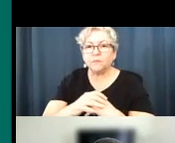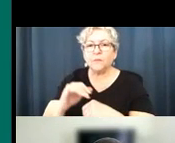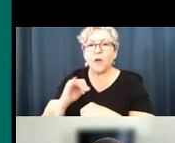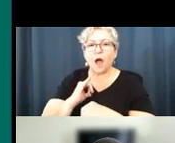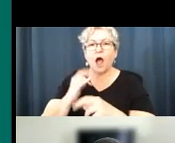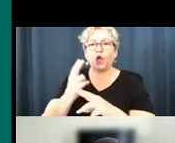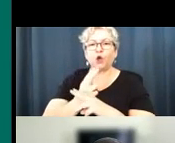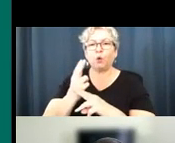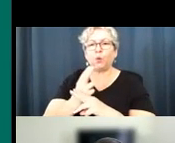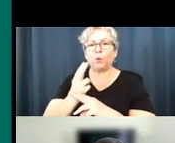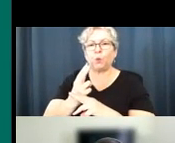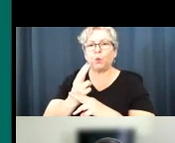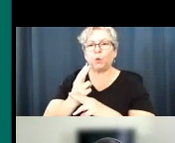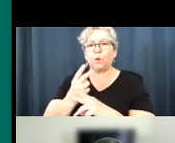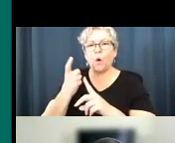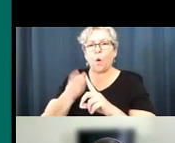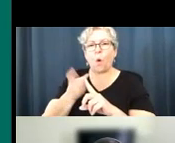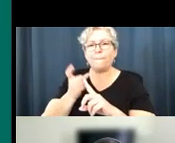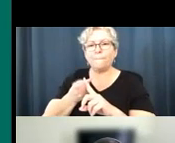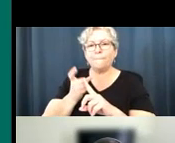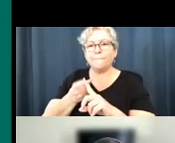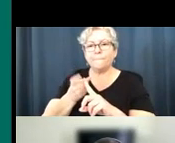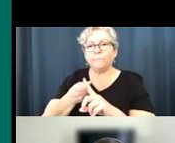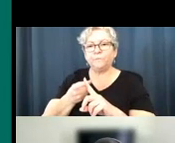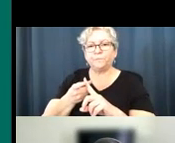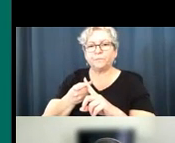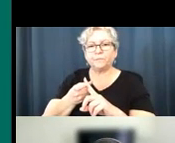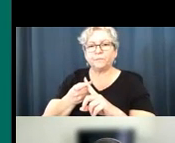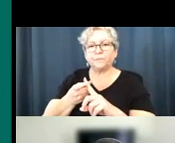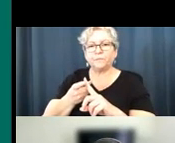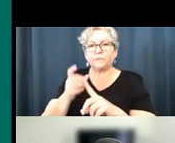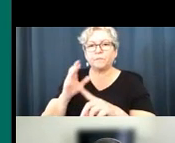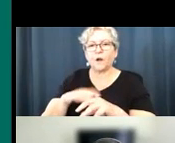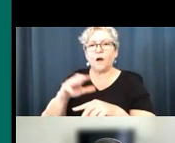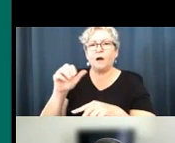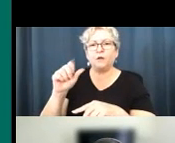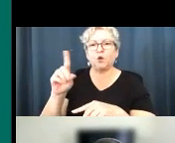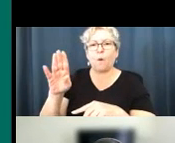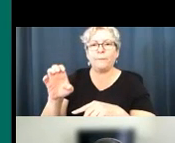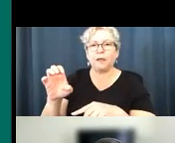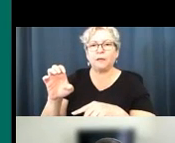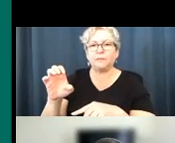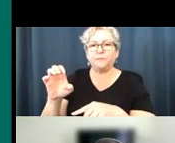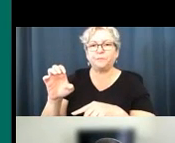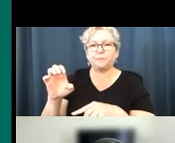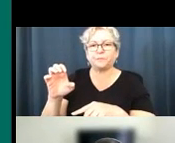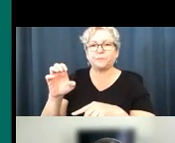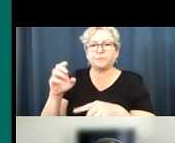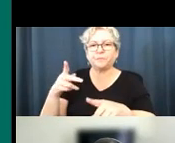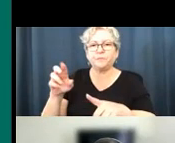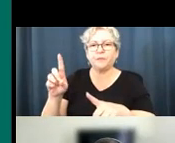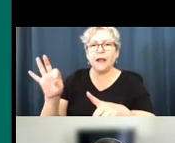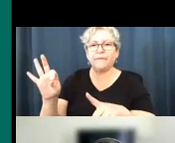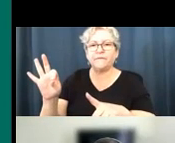del chat. Yo uso el Automatic Accessibility Checkering,